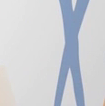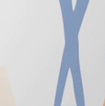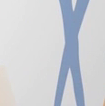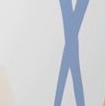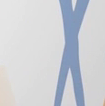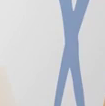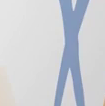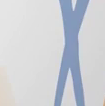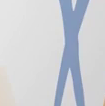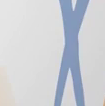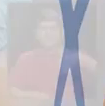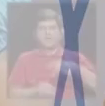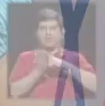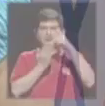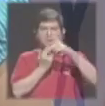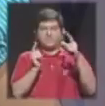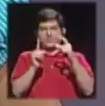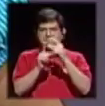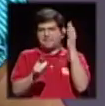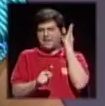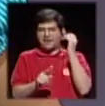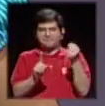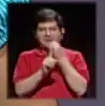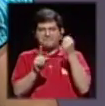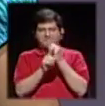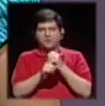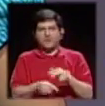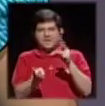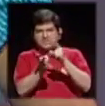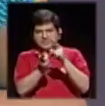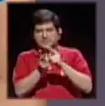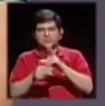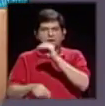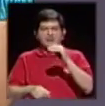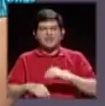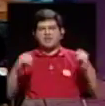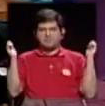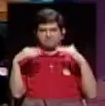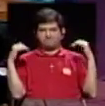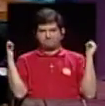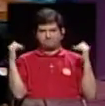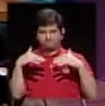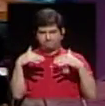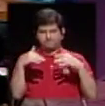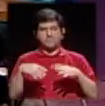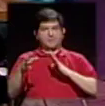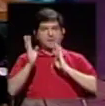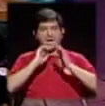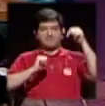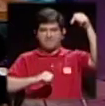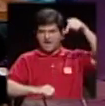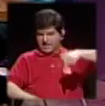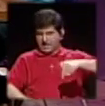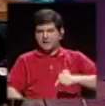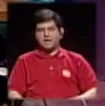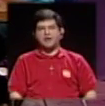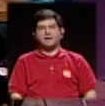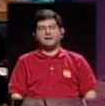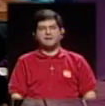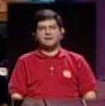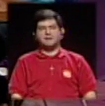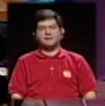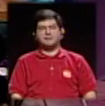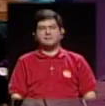Seguimos conversando en Palabra de Mujer sobre violencia sexual y conflicto armado. Estábamos hablando aquí